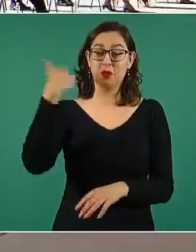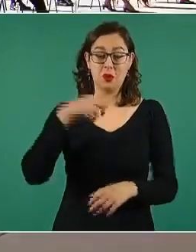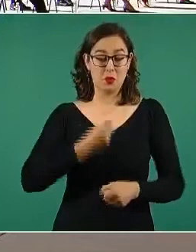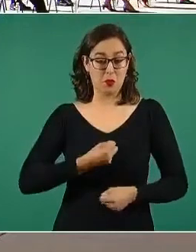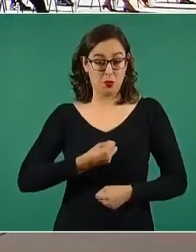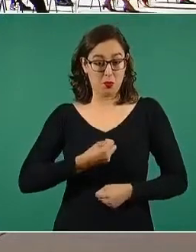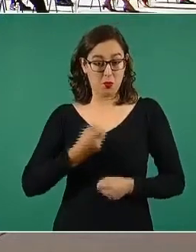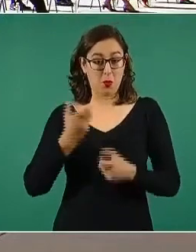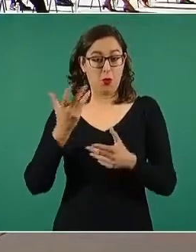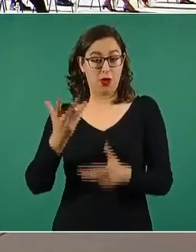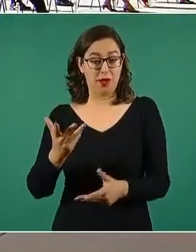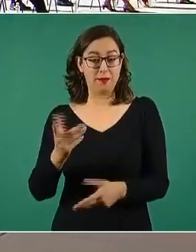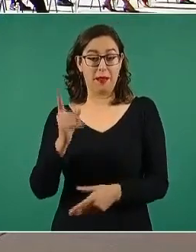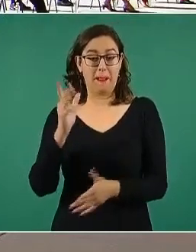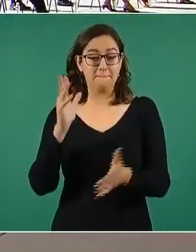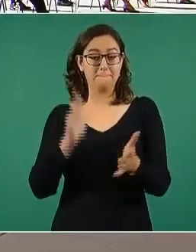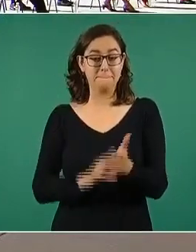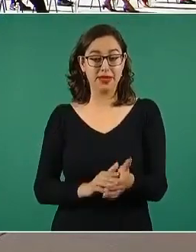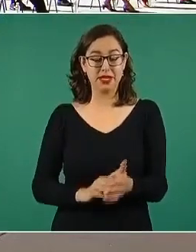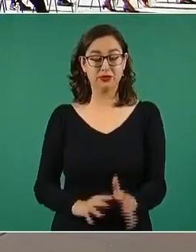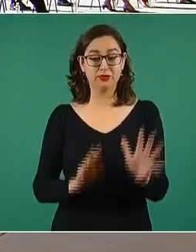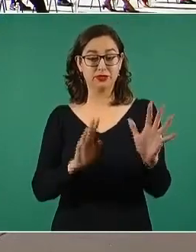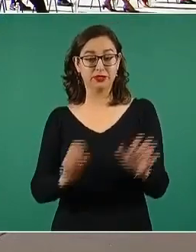pero en 1964,